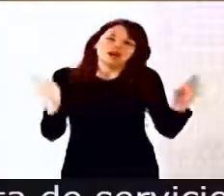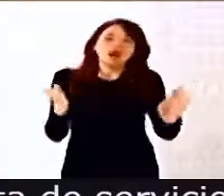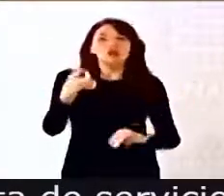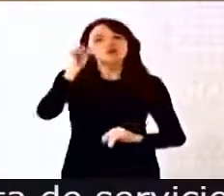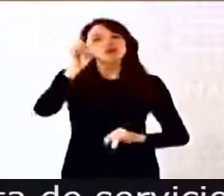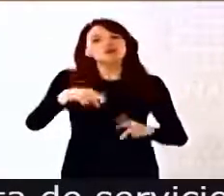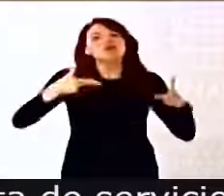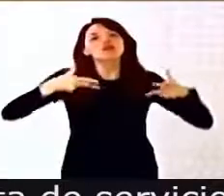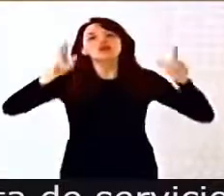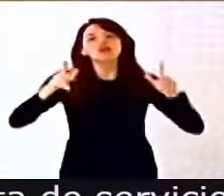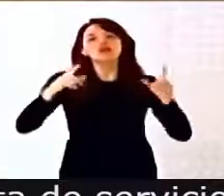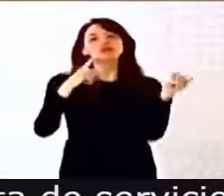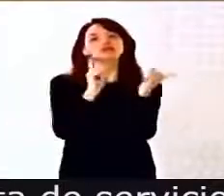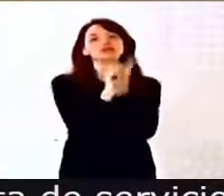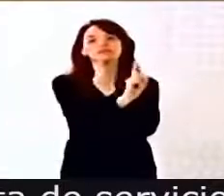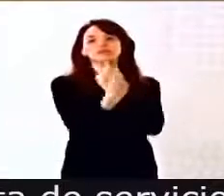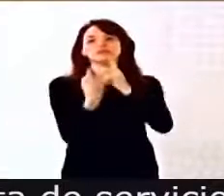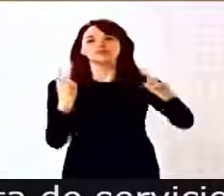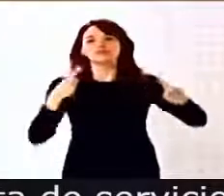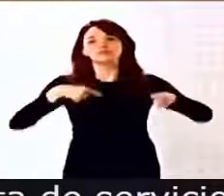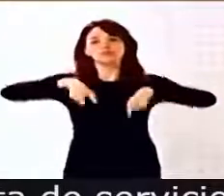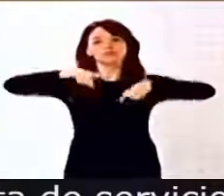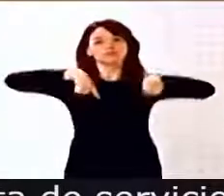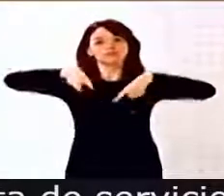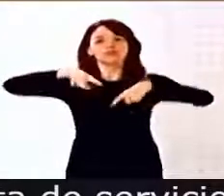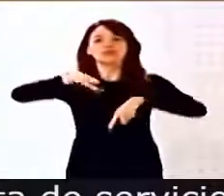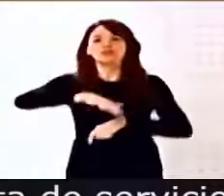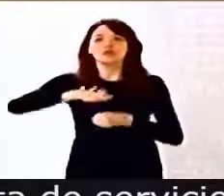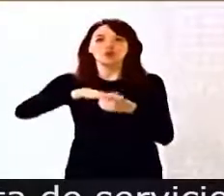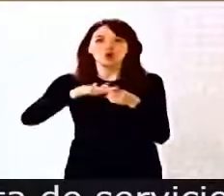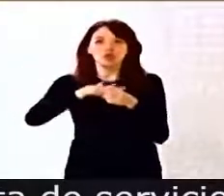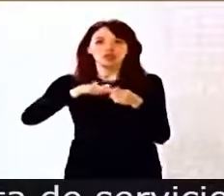permitidos los desplazamientos dentro de la provincia,